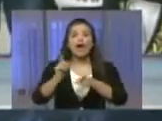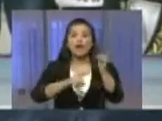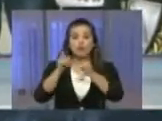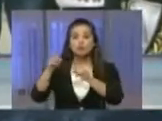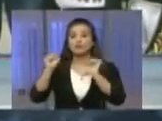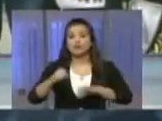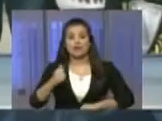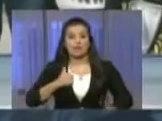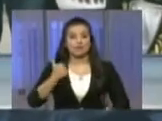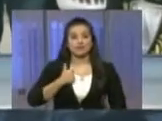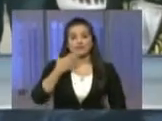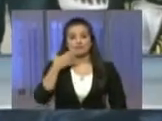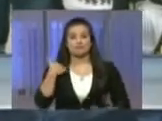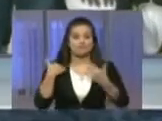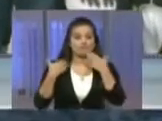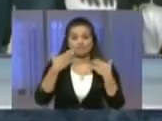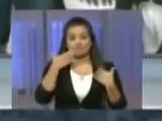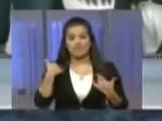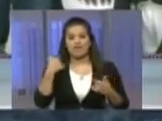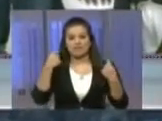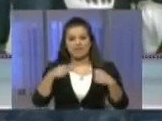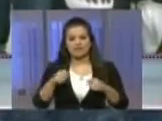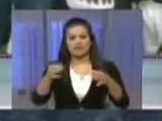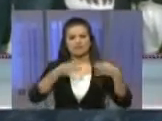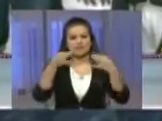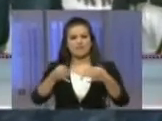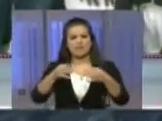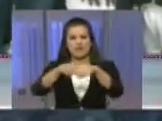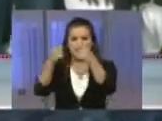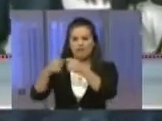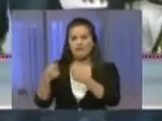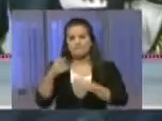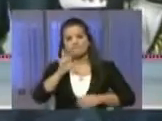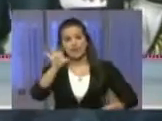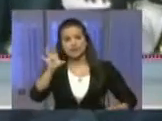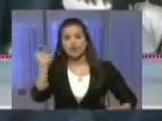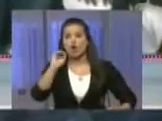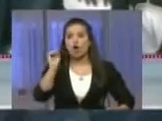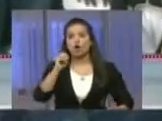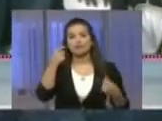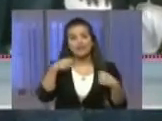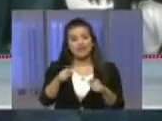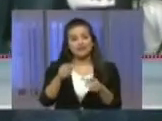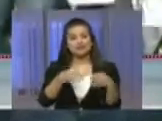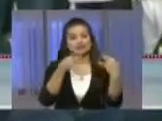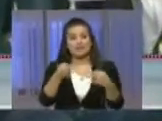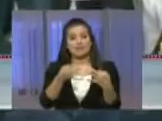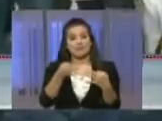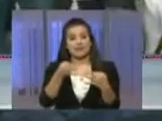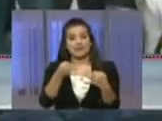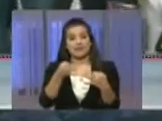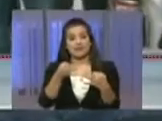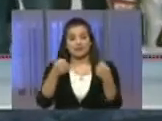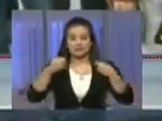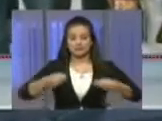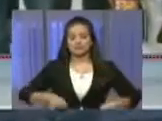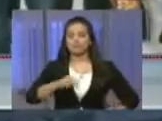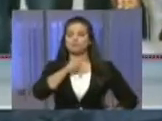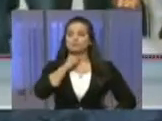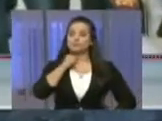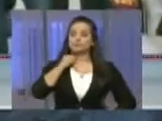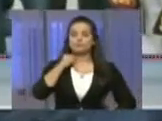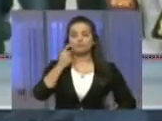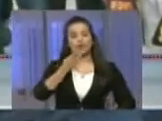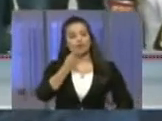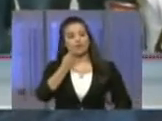privilegios y tratan de hacerle daño al país y politizan sus sotanas y prestan sus